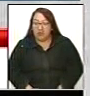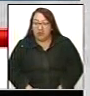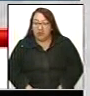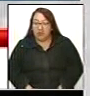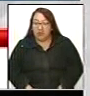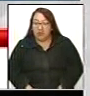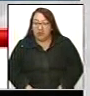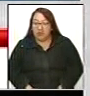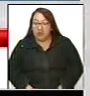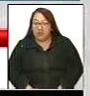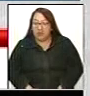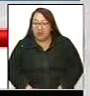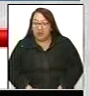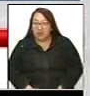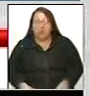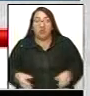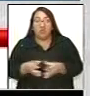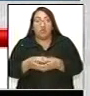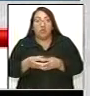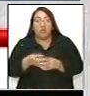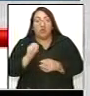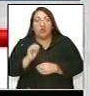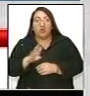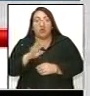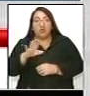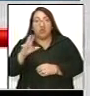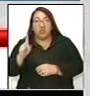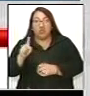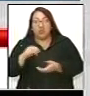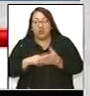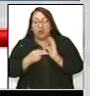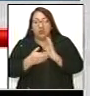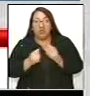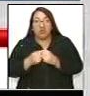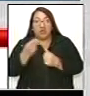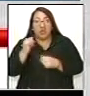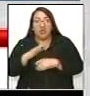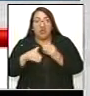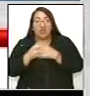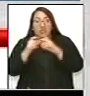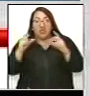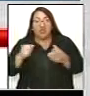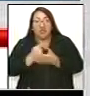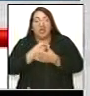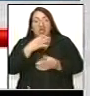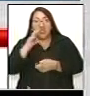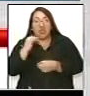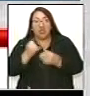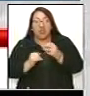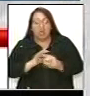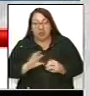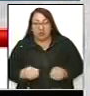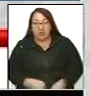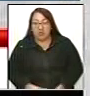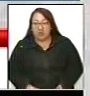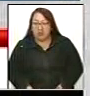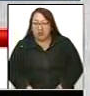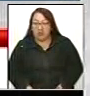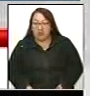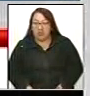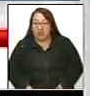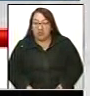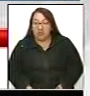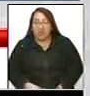completa, aprobada por esta resolución 451, contempla la emisión de certificados de inglés al combinar nivel